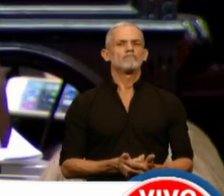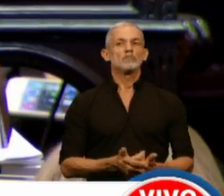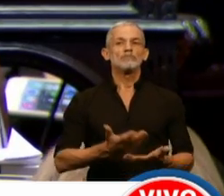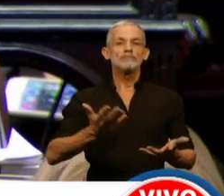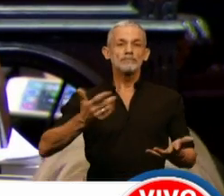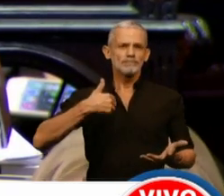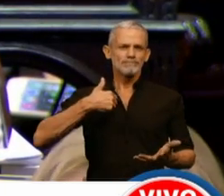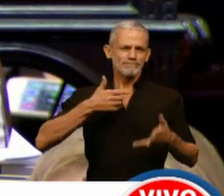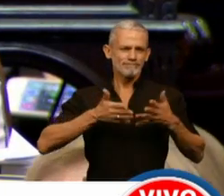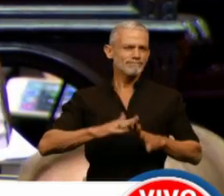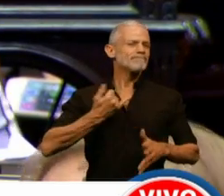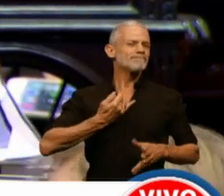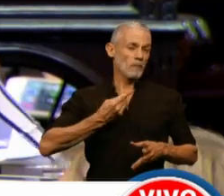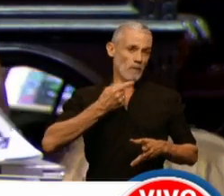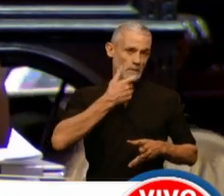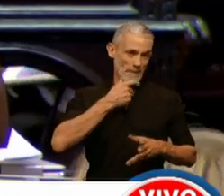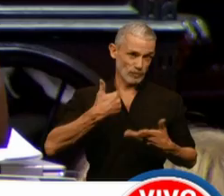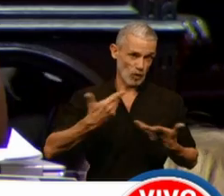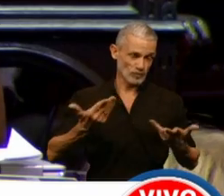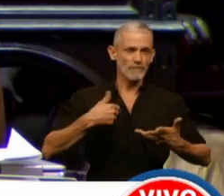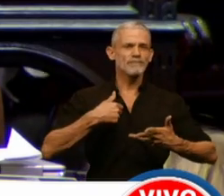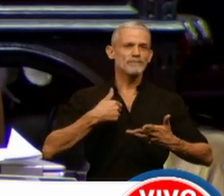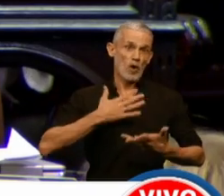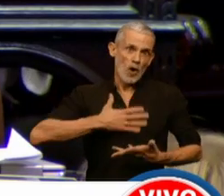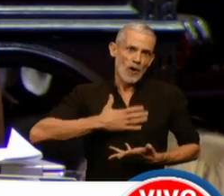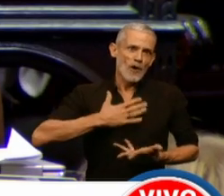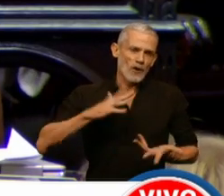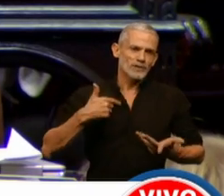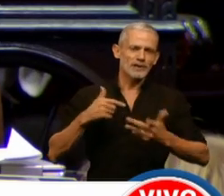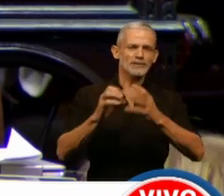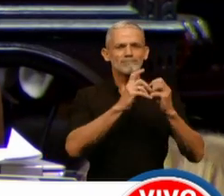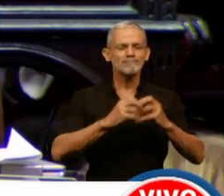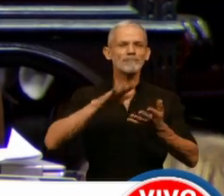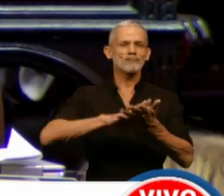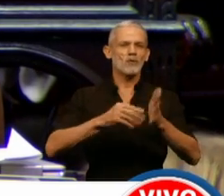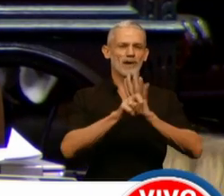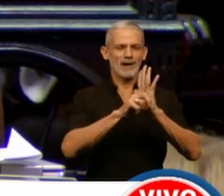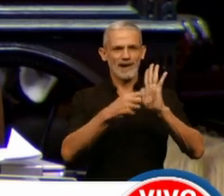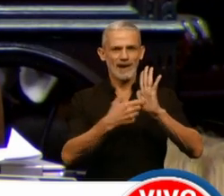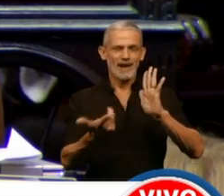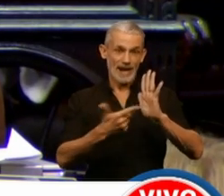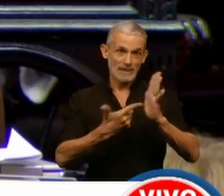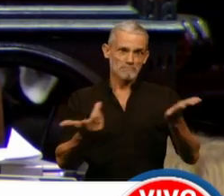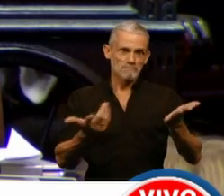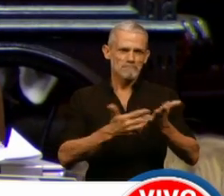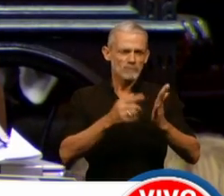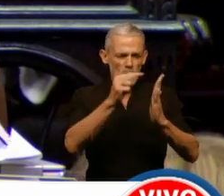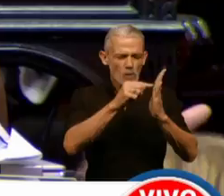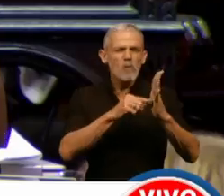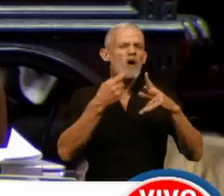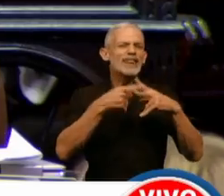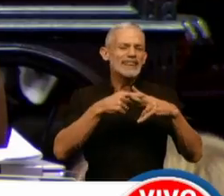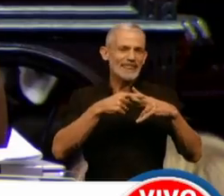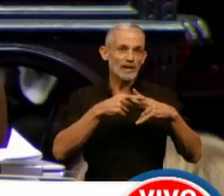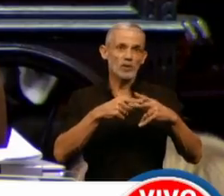como mendocina no tengo más que celebrar que estemos tratando esta ley cuyos aspectos técnicos